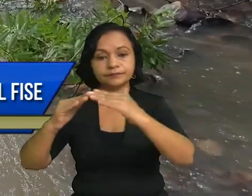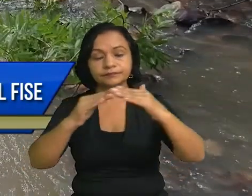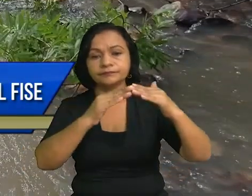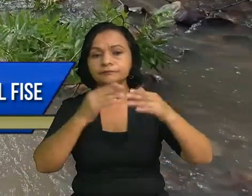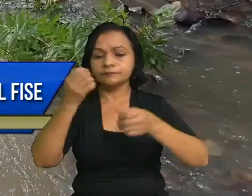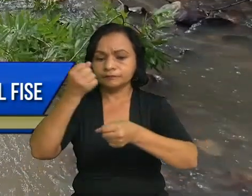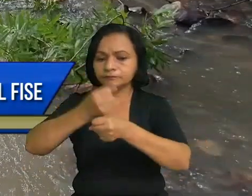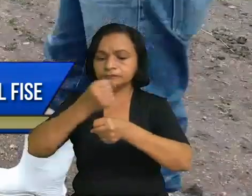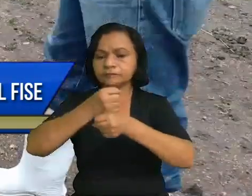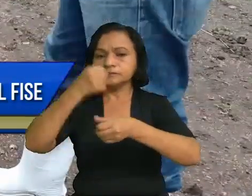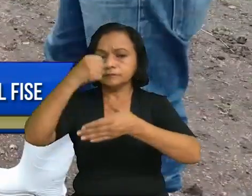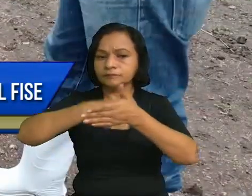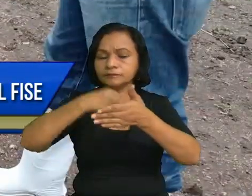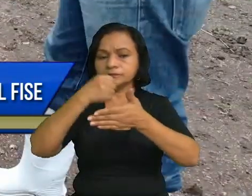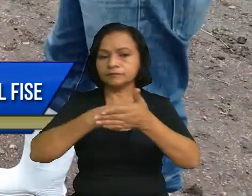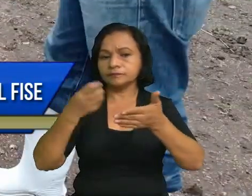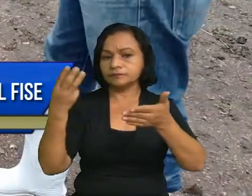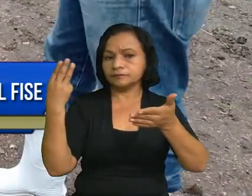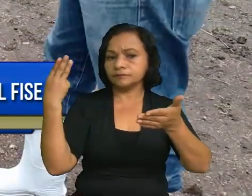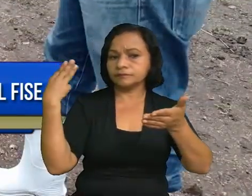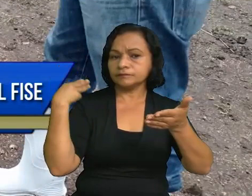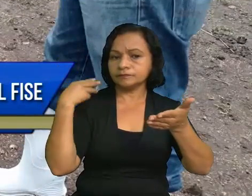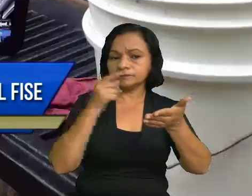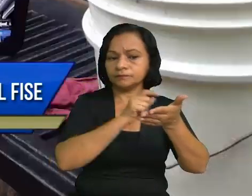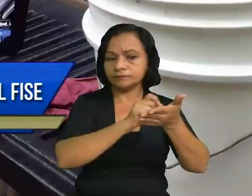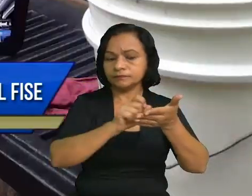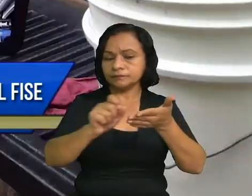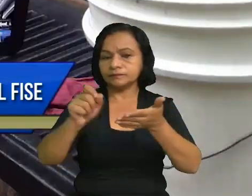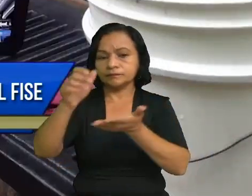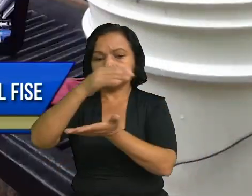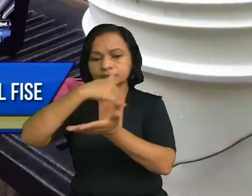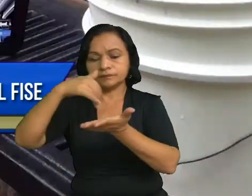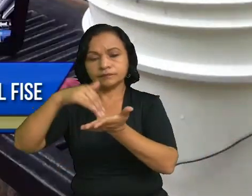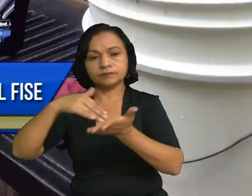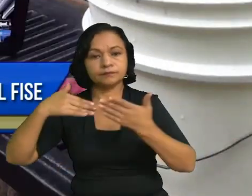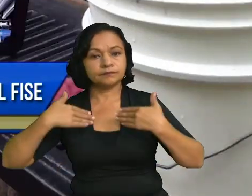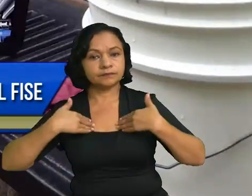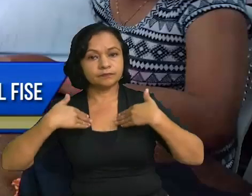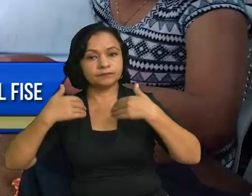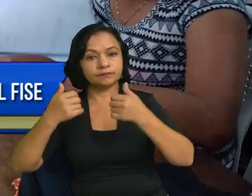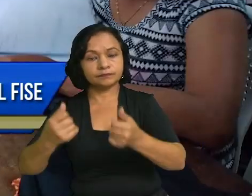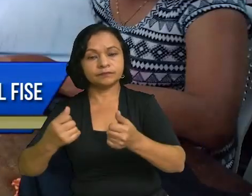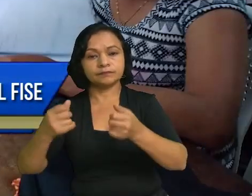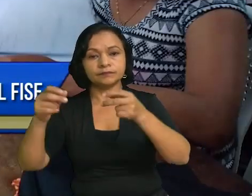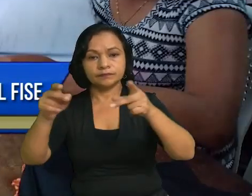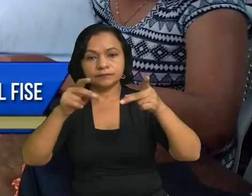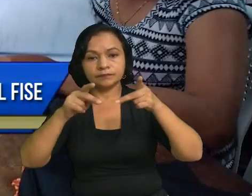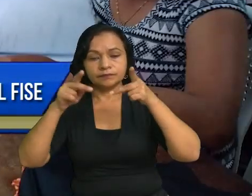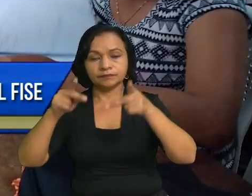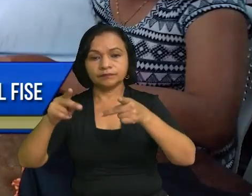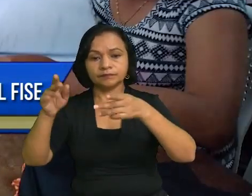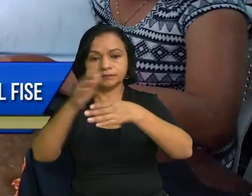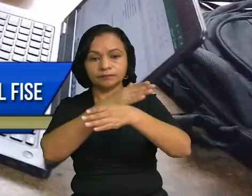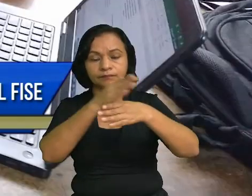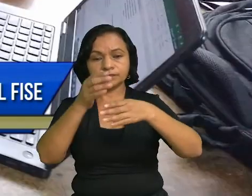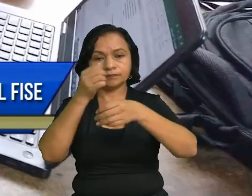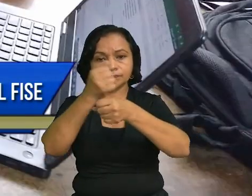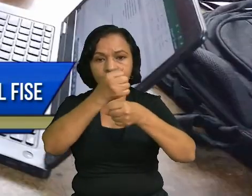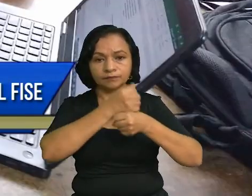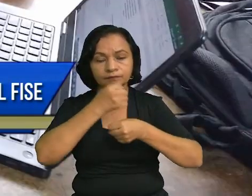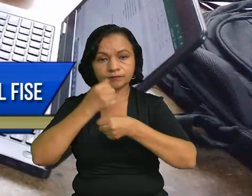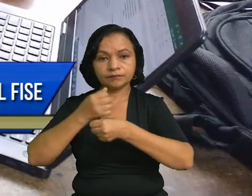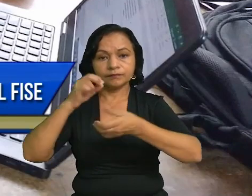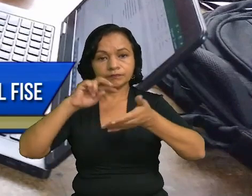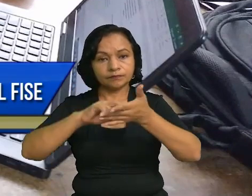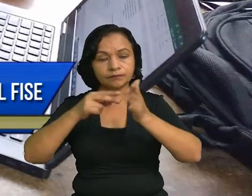esfuerzo de entre el maestro en el puesto de salud los productores los pequeños productores es decir por